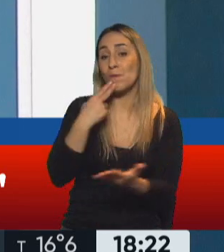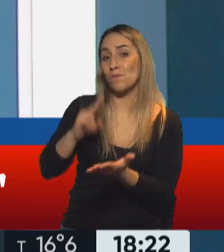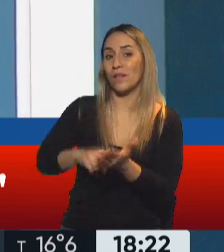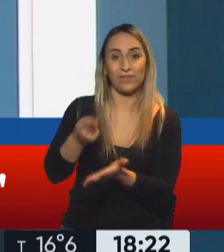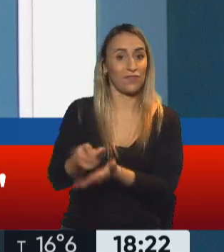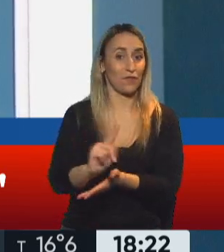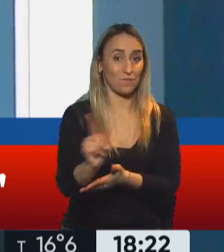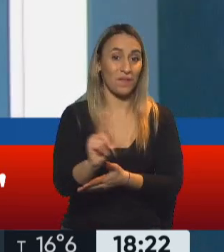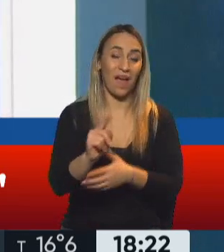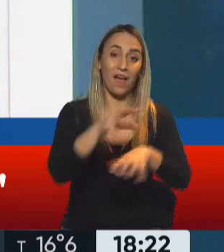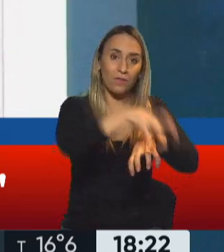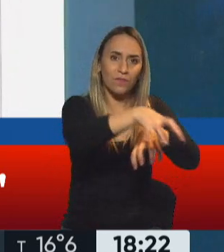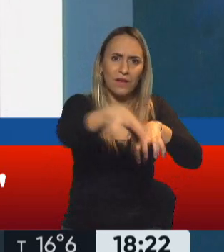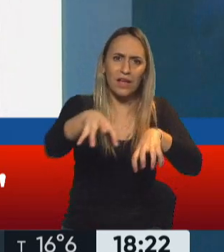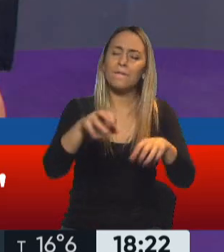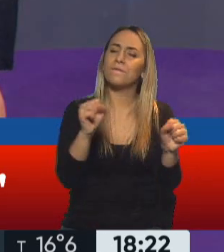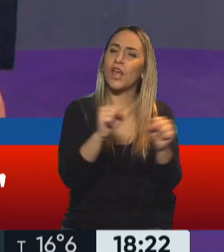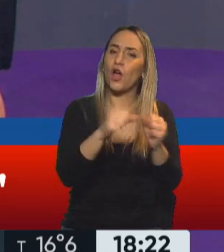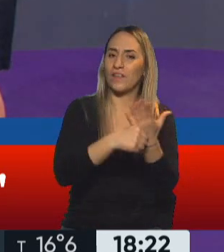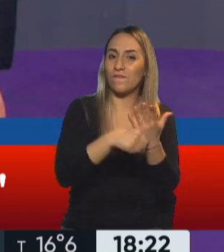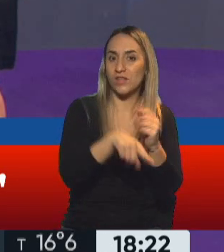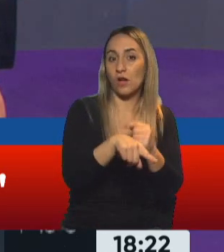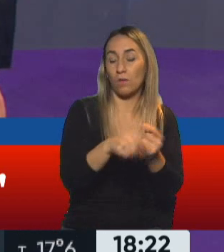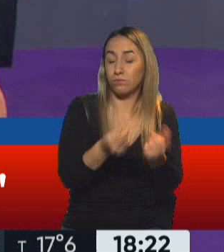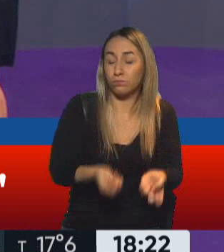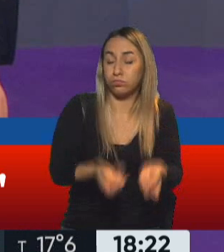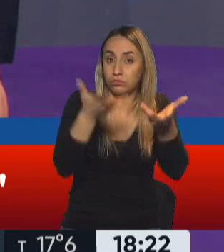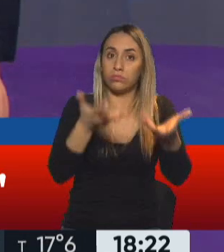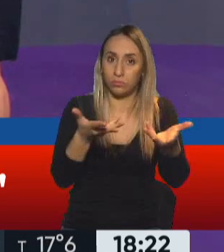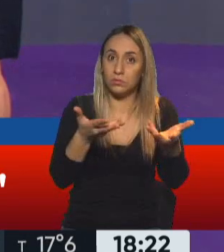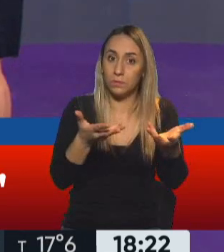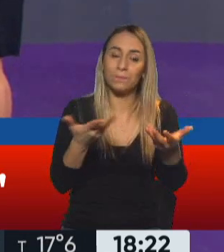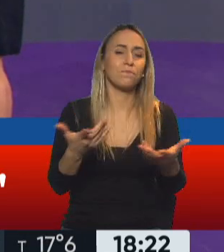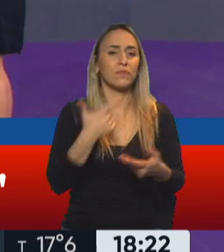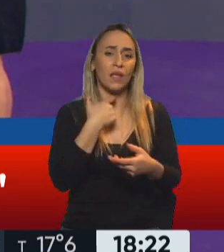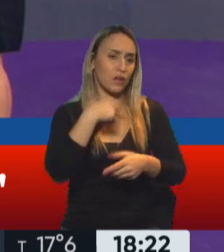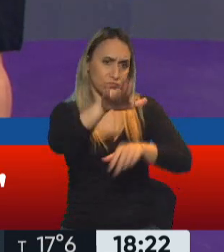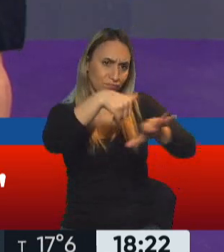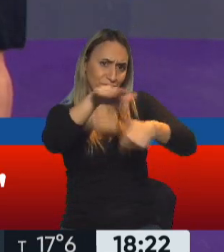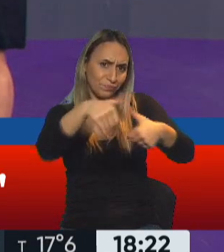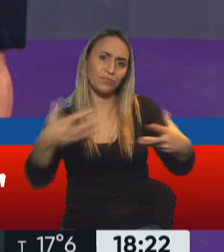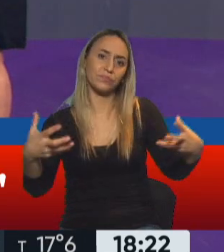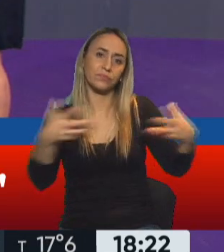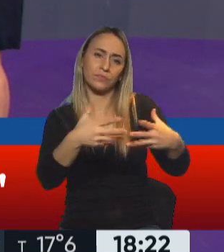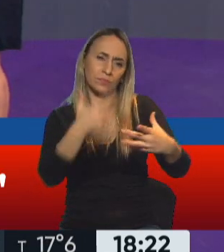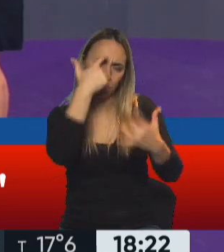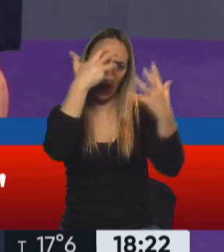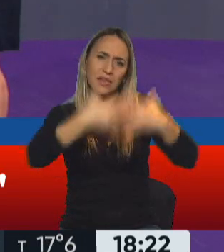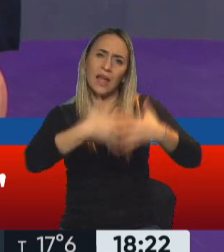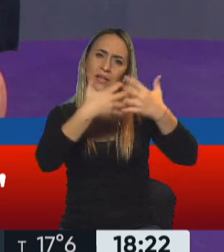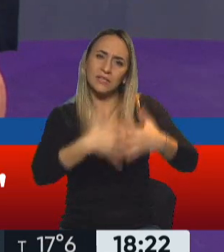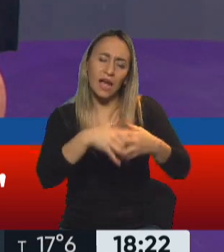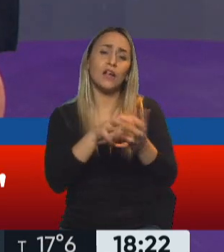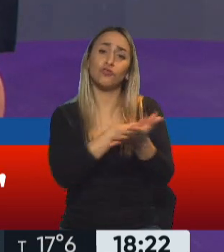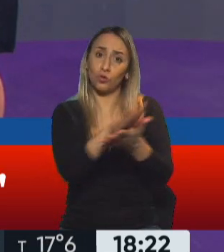varios frigoríficos ha impactado en las góndolas locales. Justamente lo que buscan es sentarse con los distintos sectores involucrados para pensar políticas, para